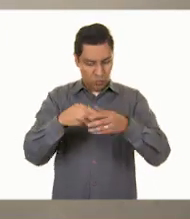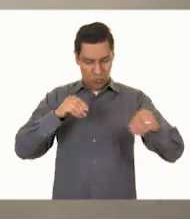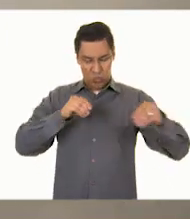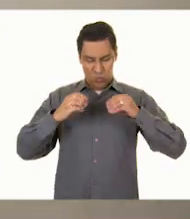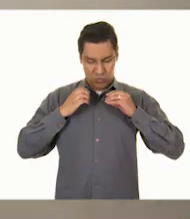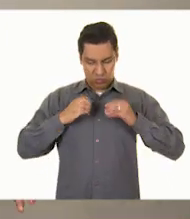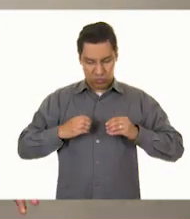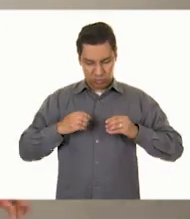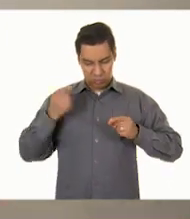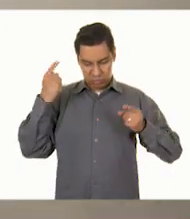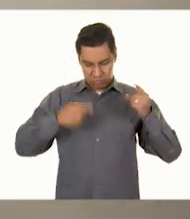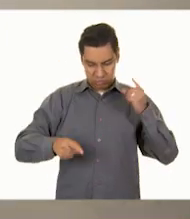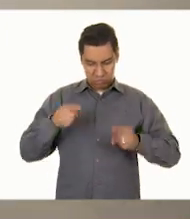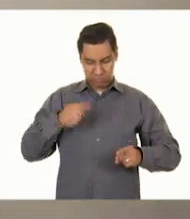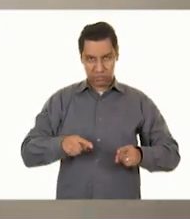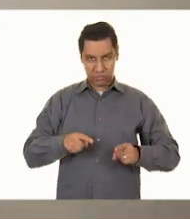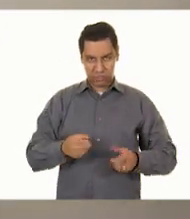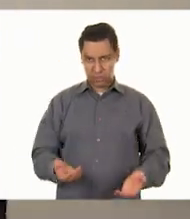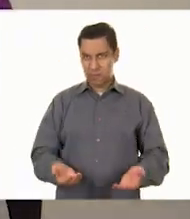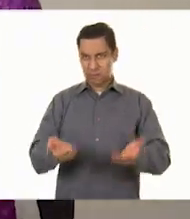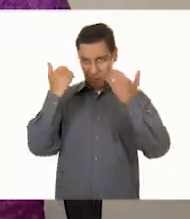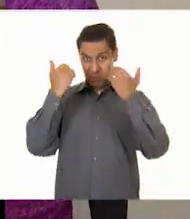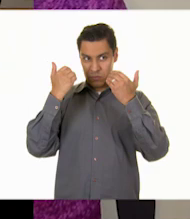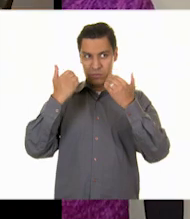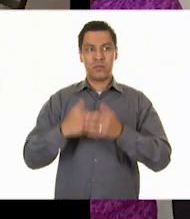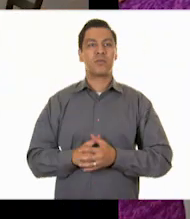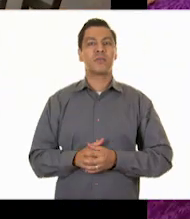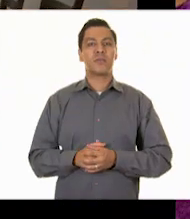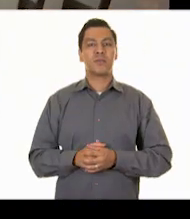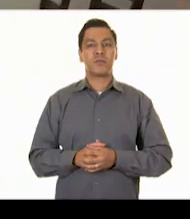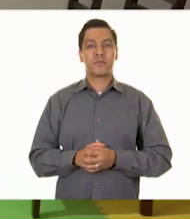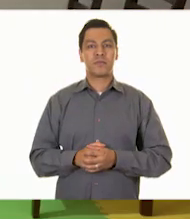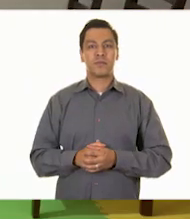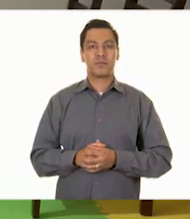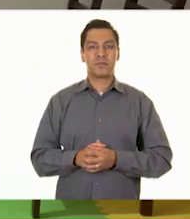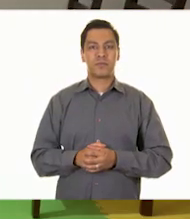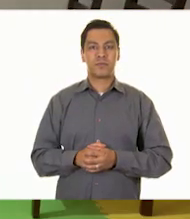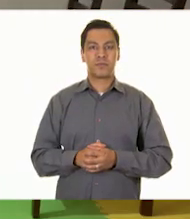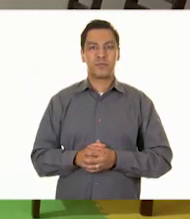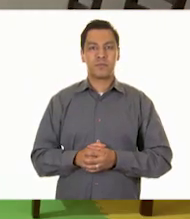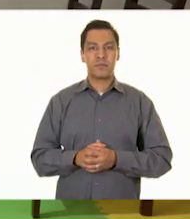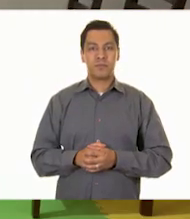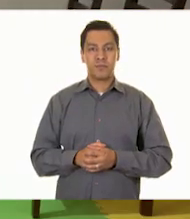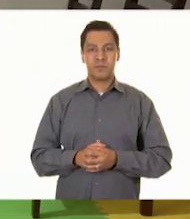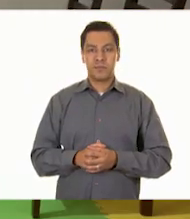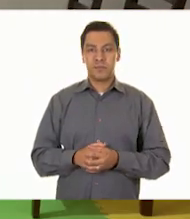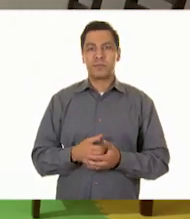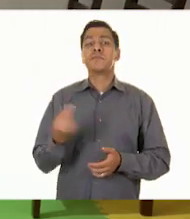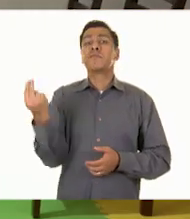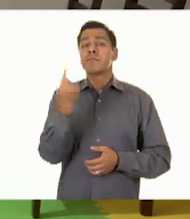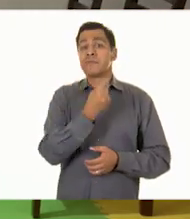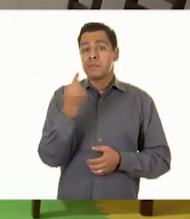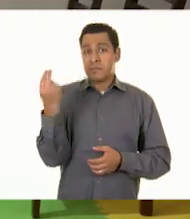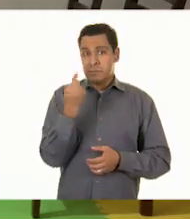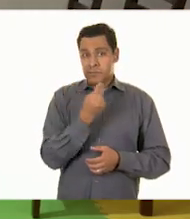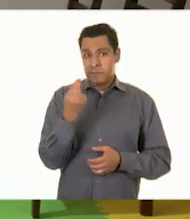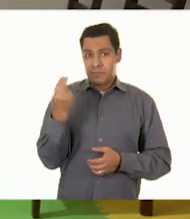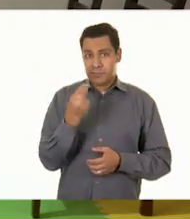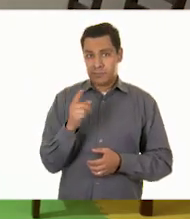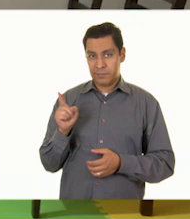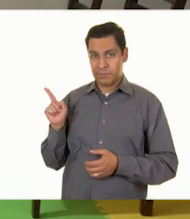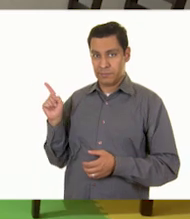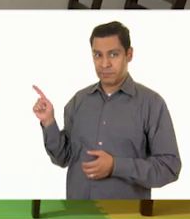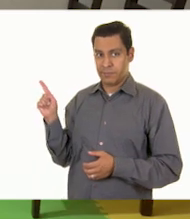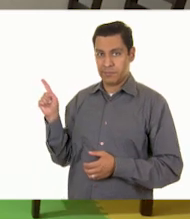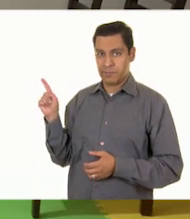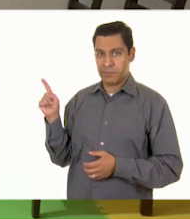listo comencemos te voy a decir lo que vamos a ocupar ocuparemos dos sillas